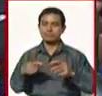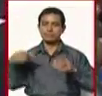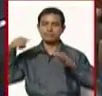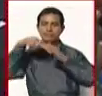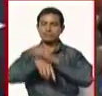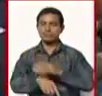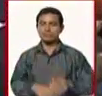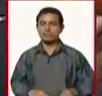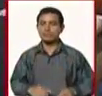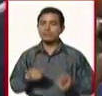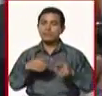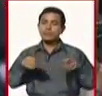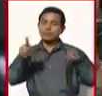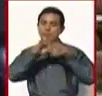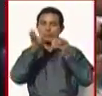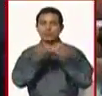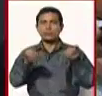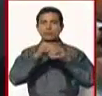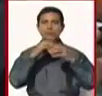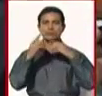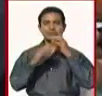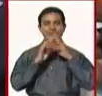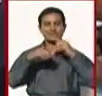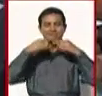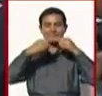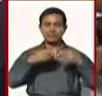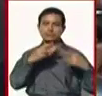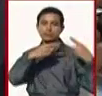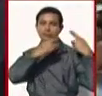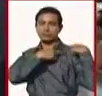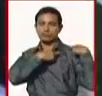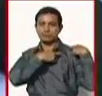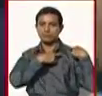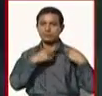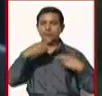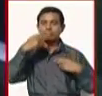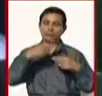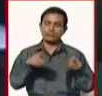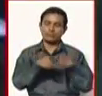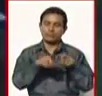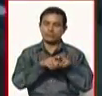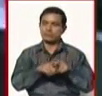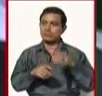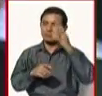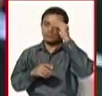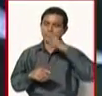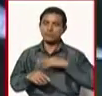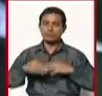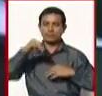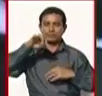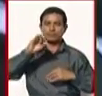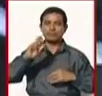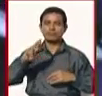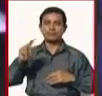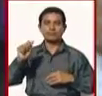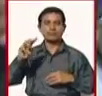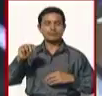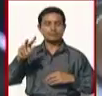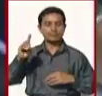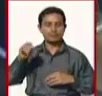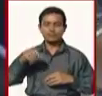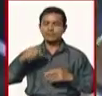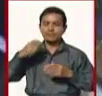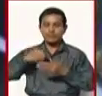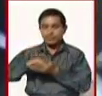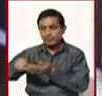más, las declaraciones del autor material manifiesta que el señor Miranda habría